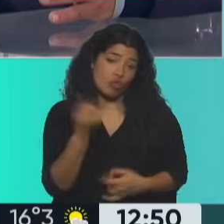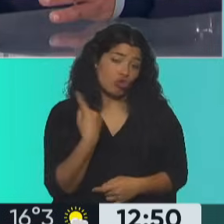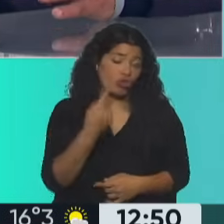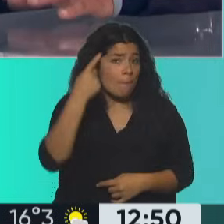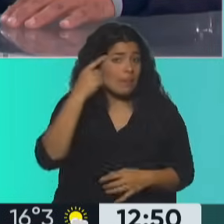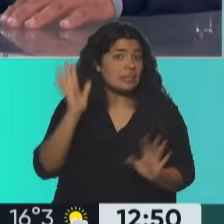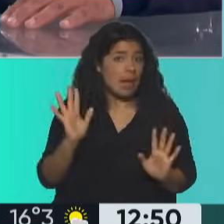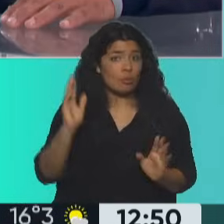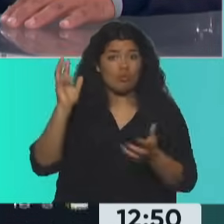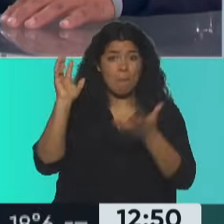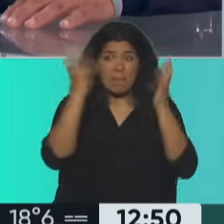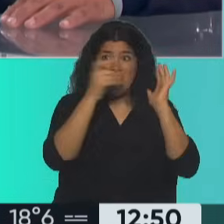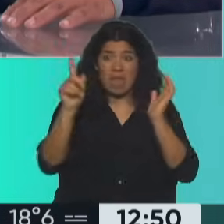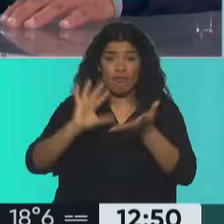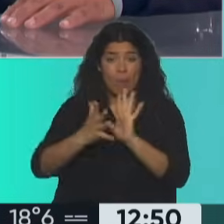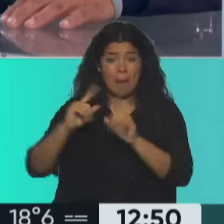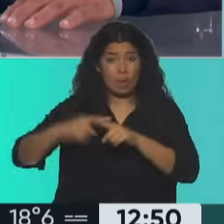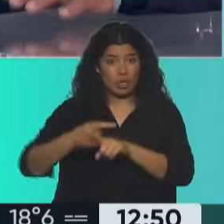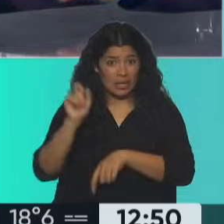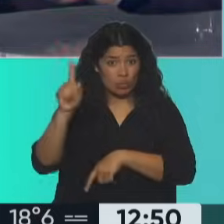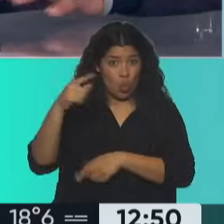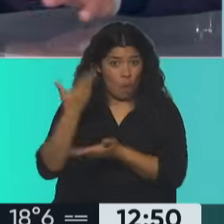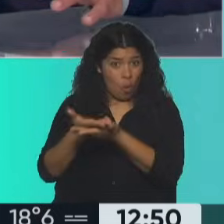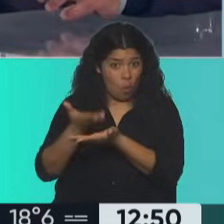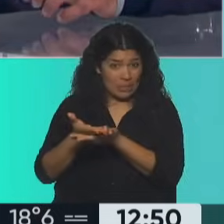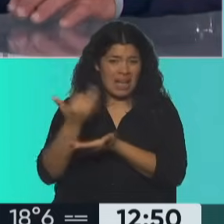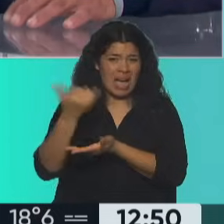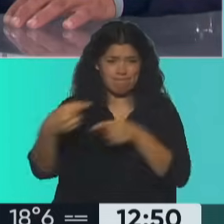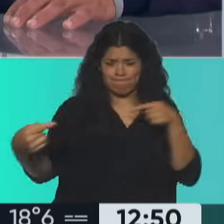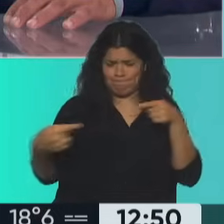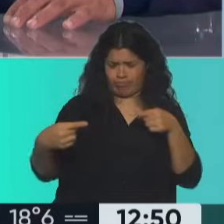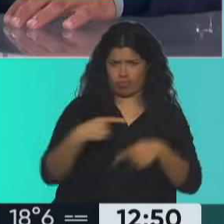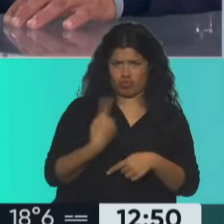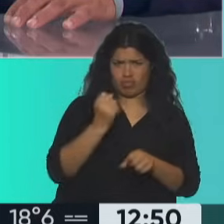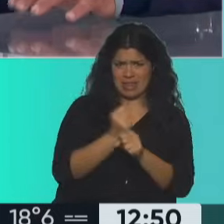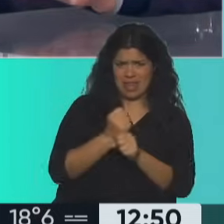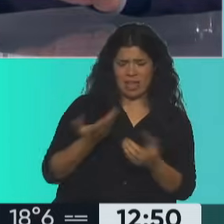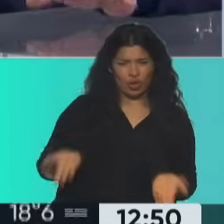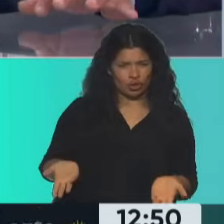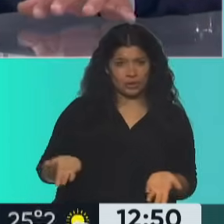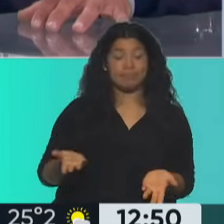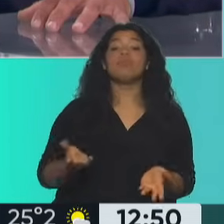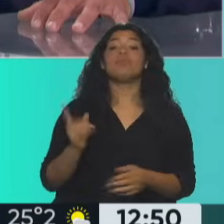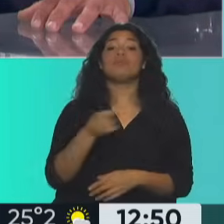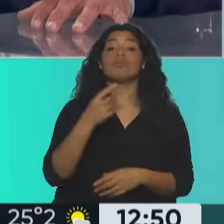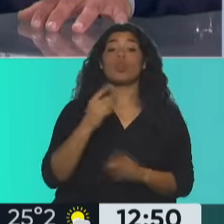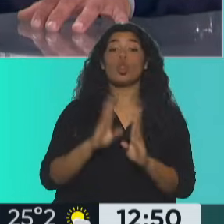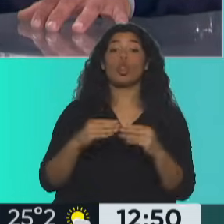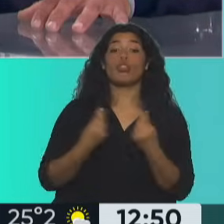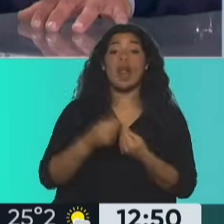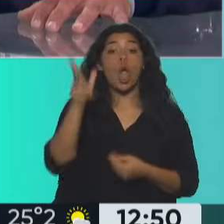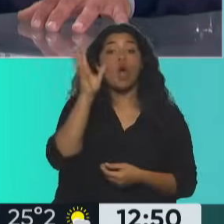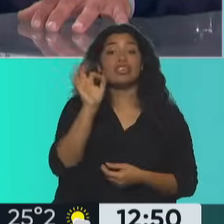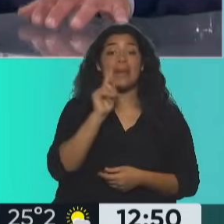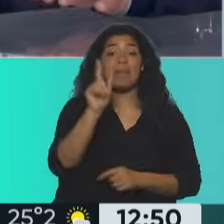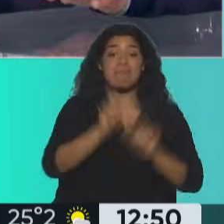todo lo contrario avanzar digamos no pertenecemos a un sector que somos 80.000 compañeros en capital